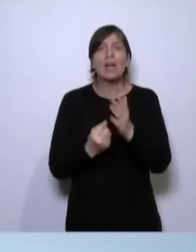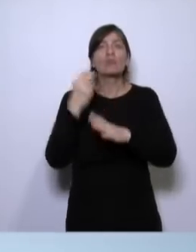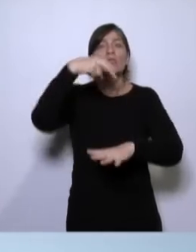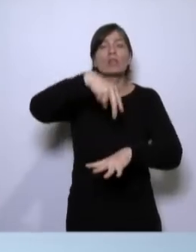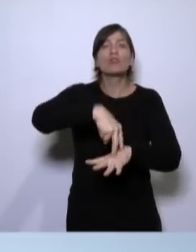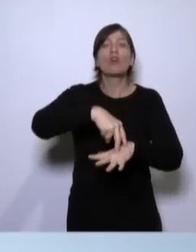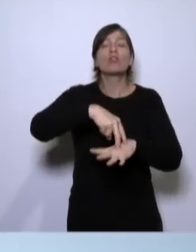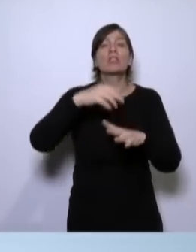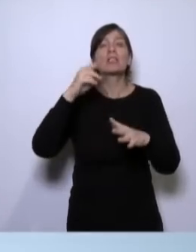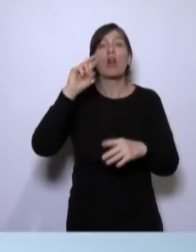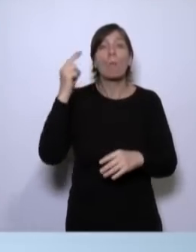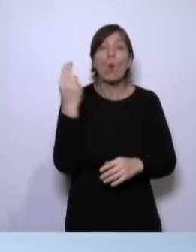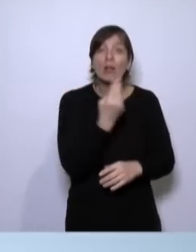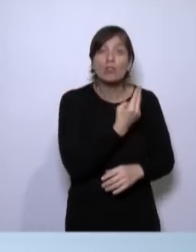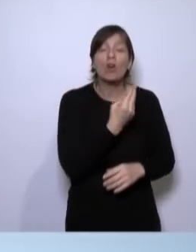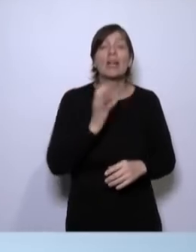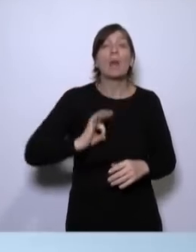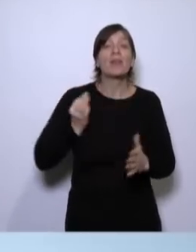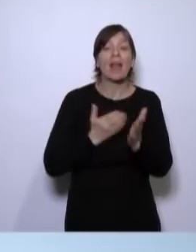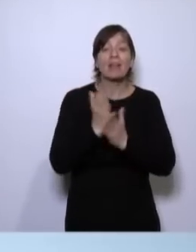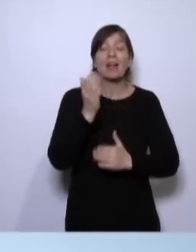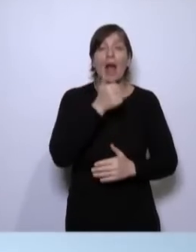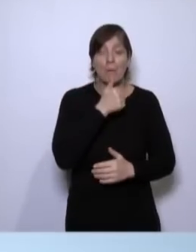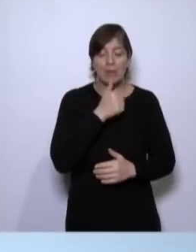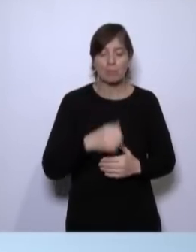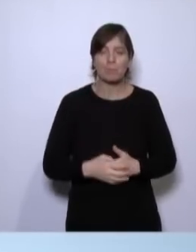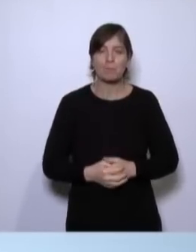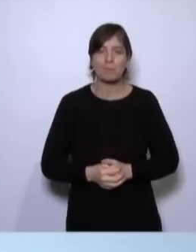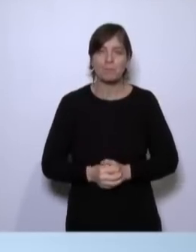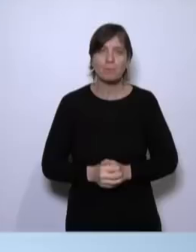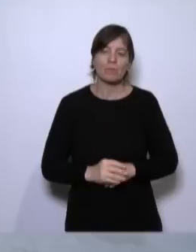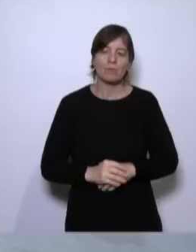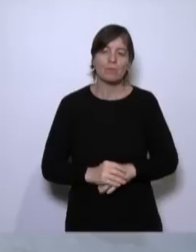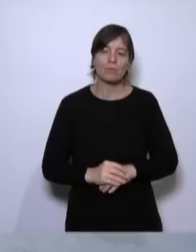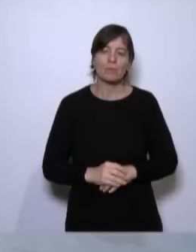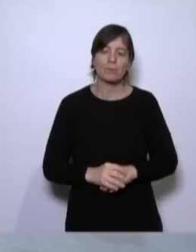la resurrección de la carne y la vida eterna. Amén.